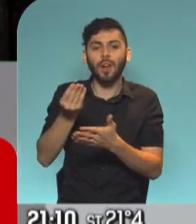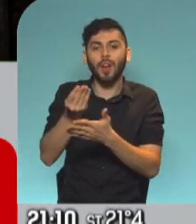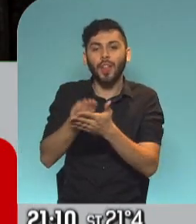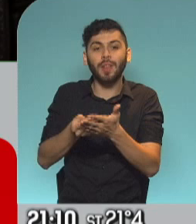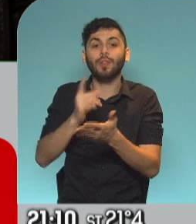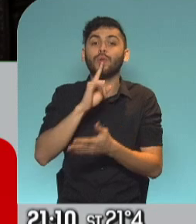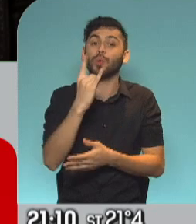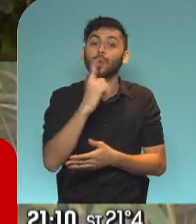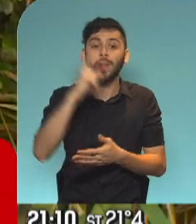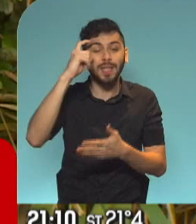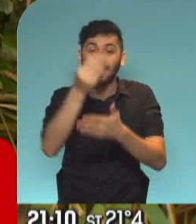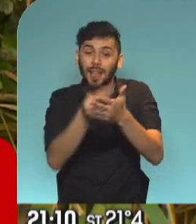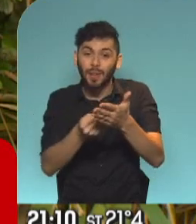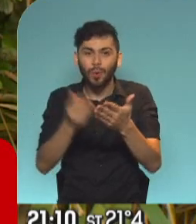Tute.